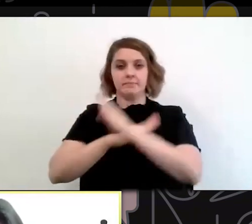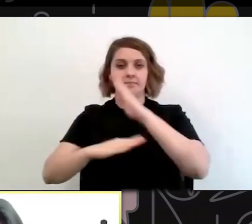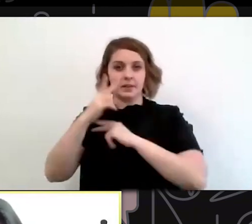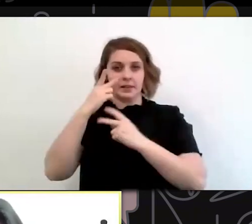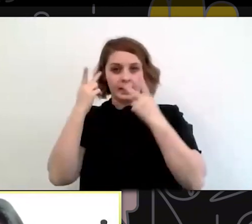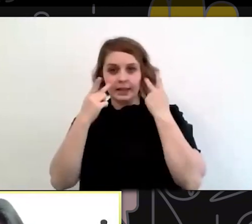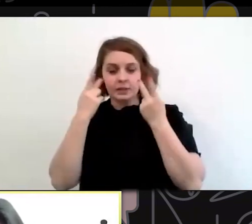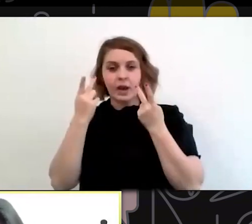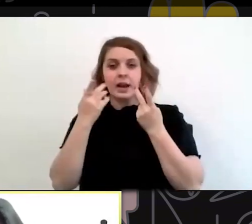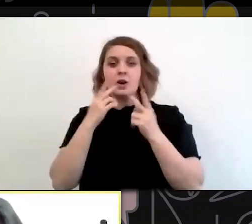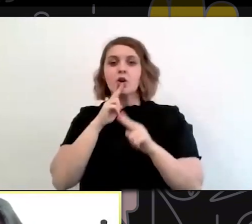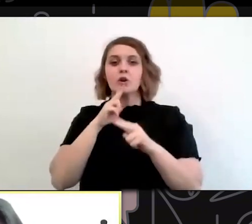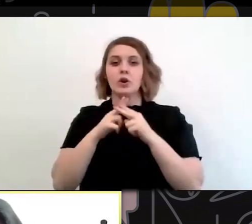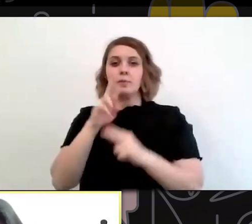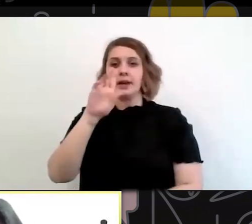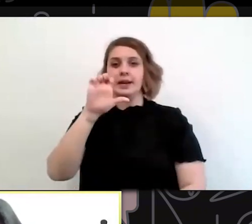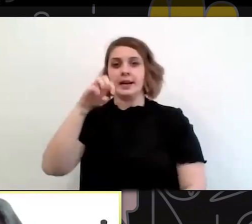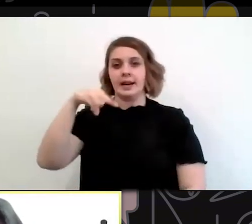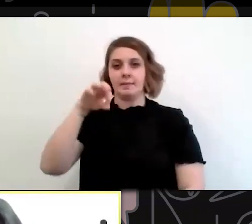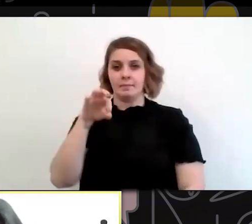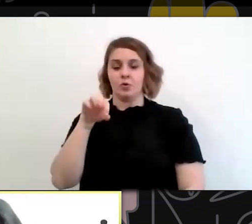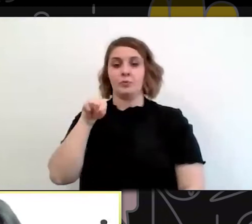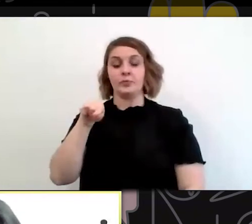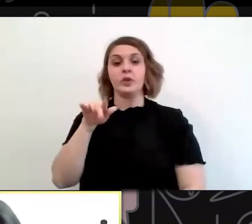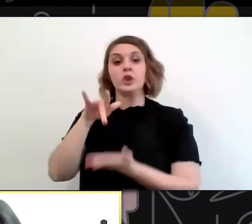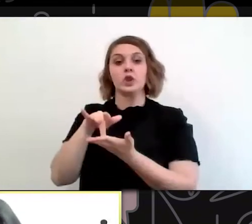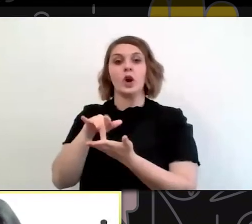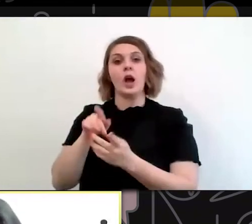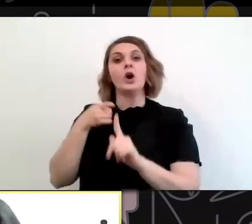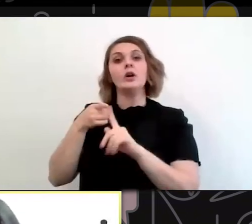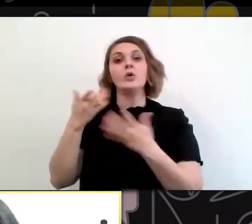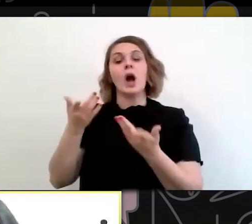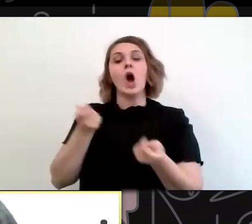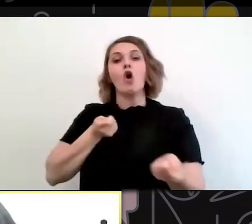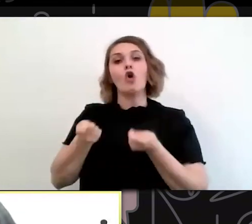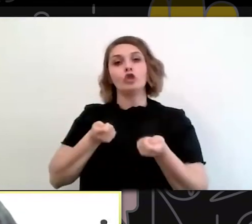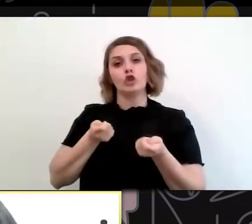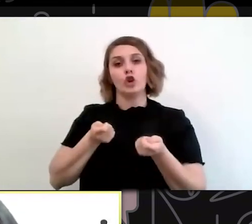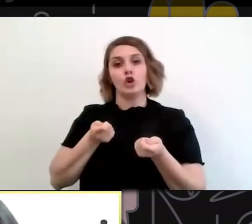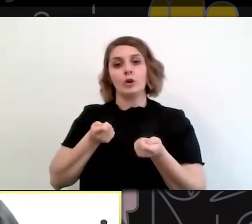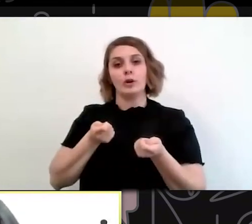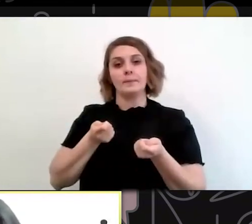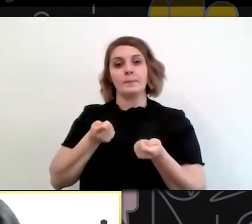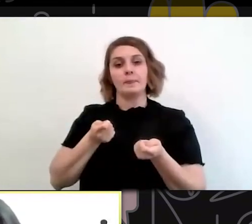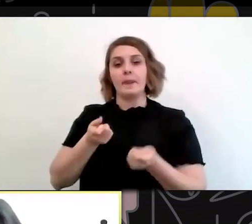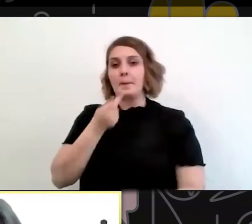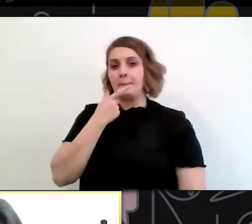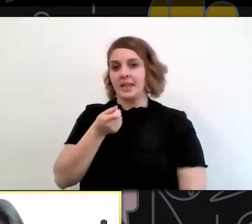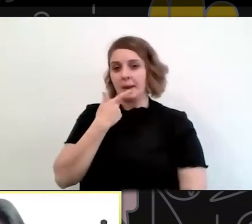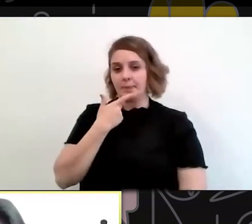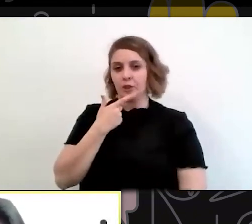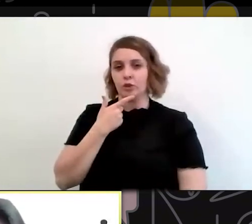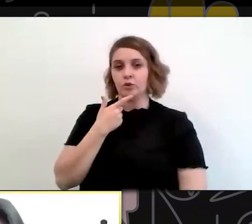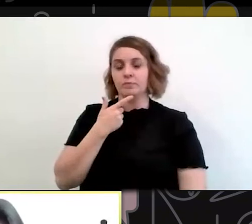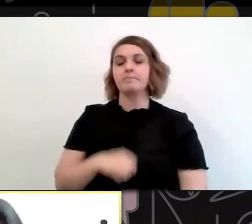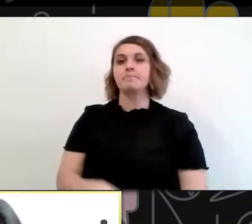llama Remo, que sirve para el control de la administración de medicamentos.